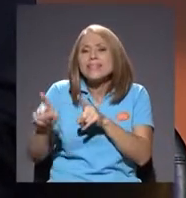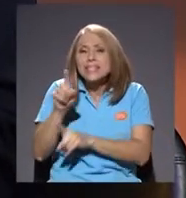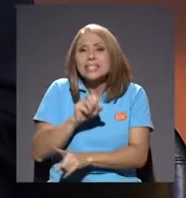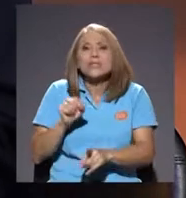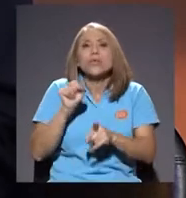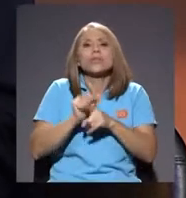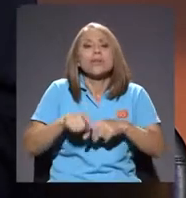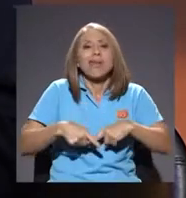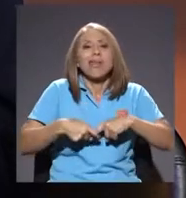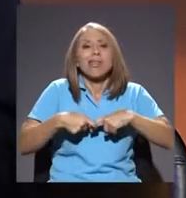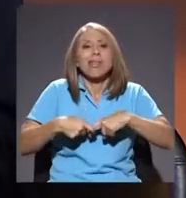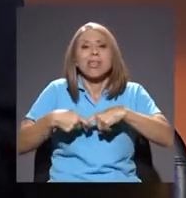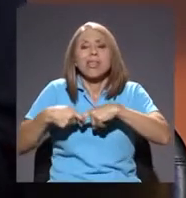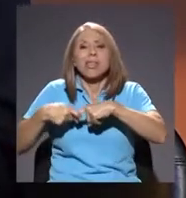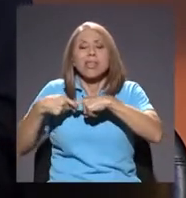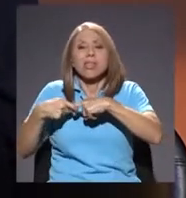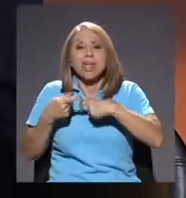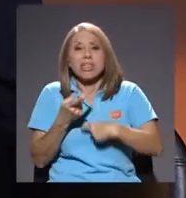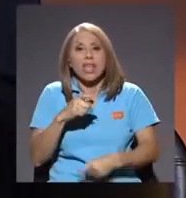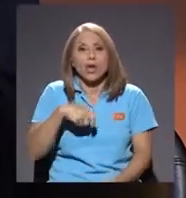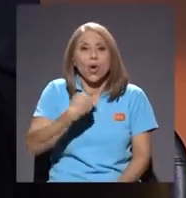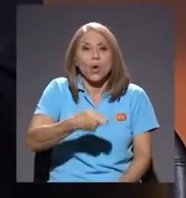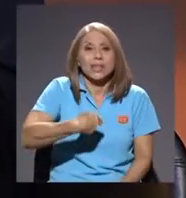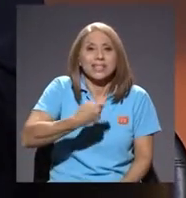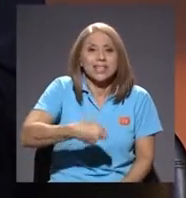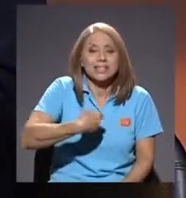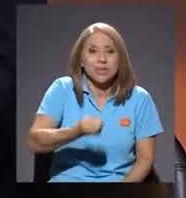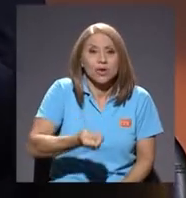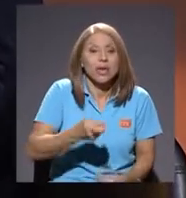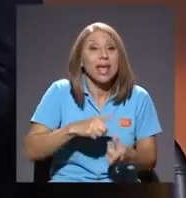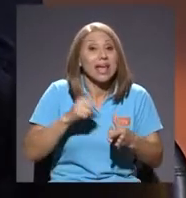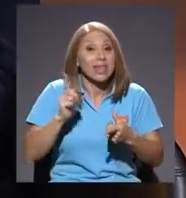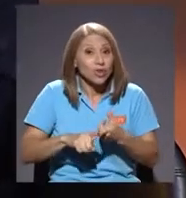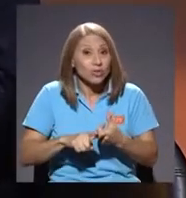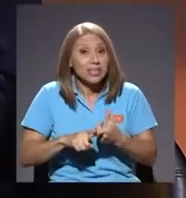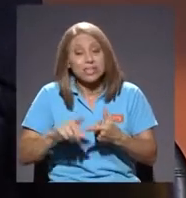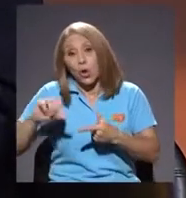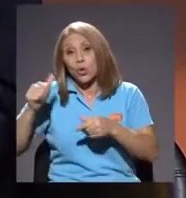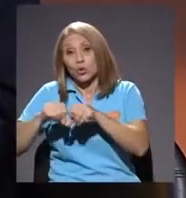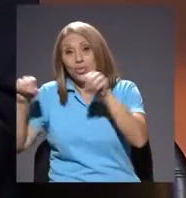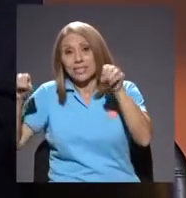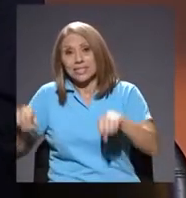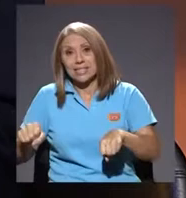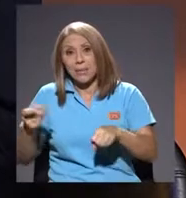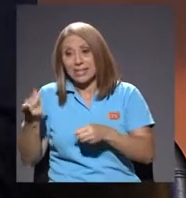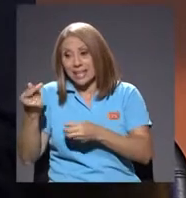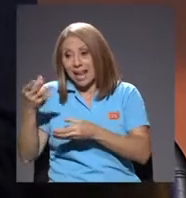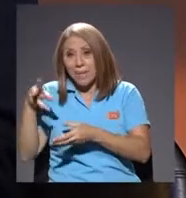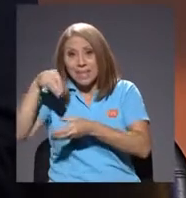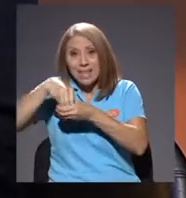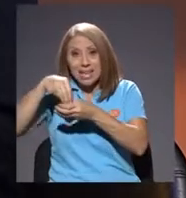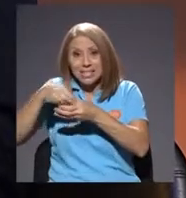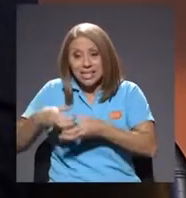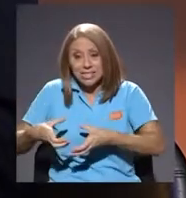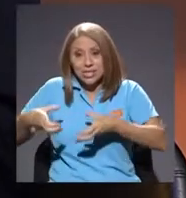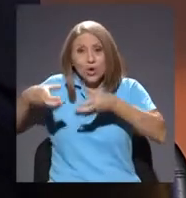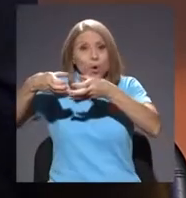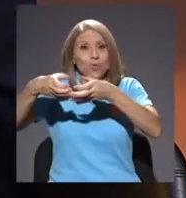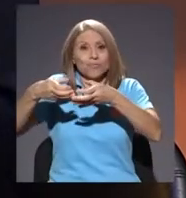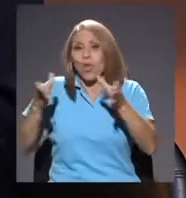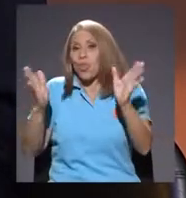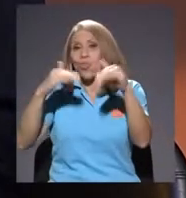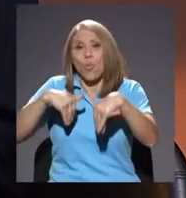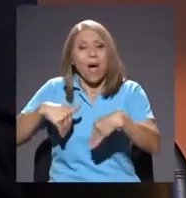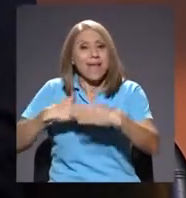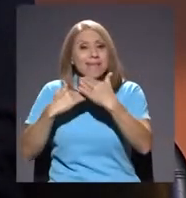que ciertos sistemas de capitalización logren consolidar un capital adecuado para obtener una pensión suficientemente alta para sobrevivir